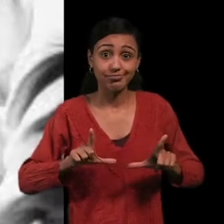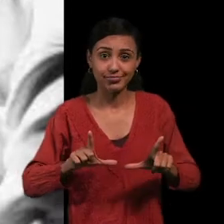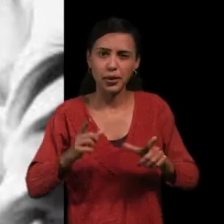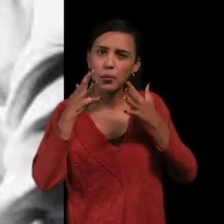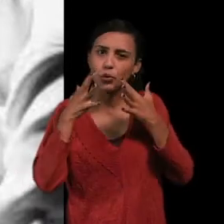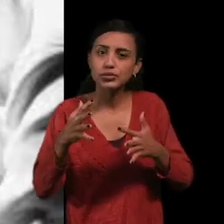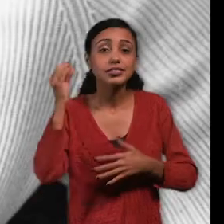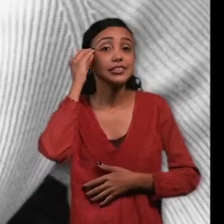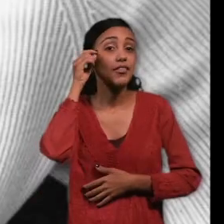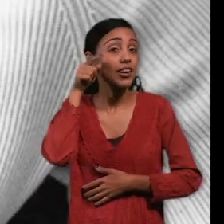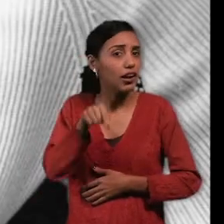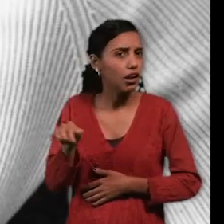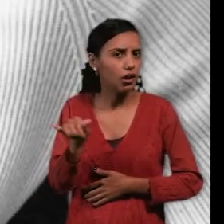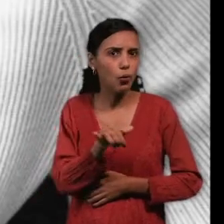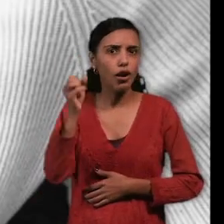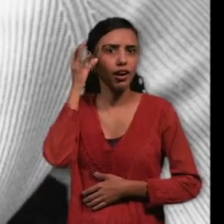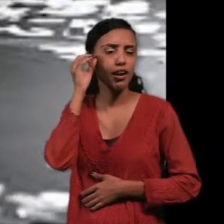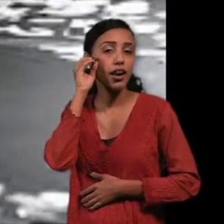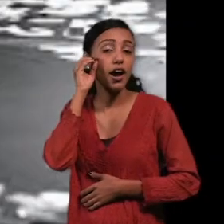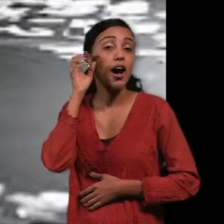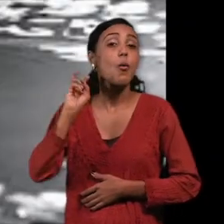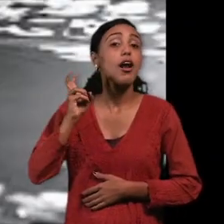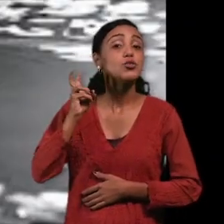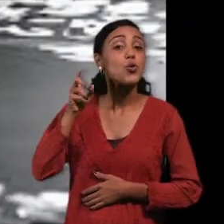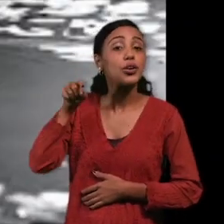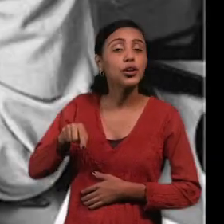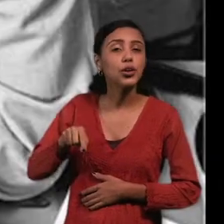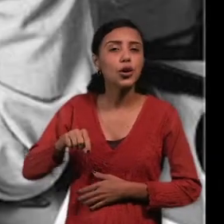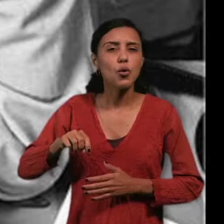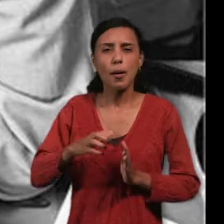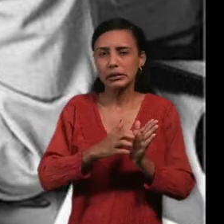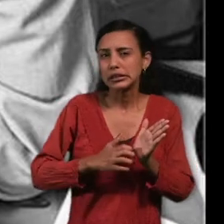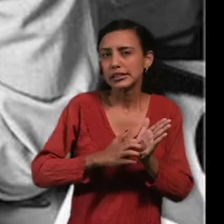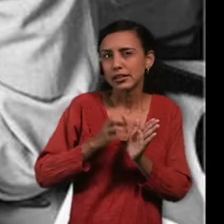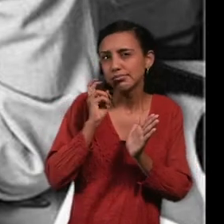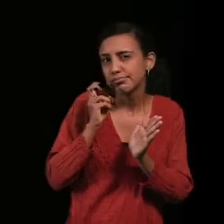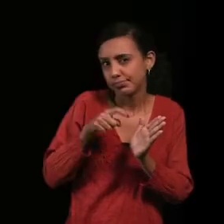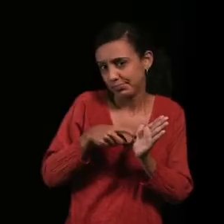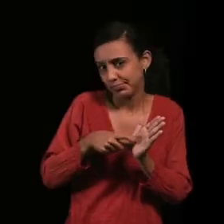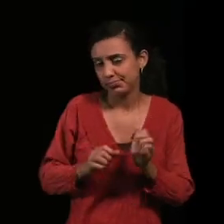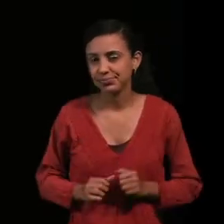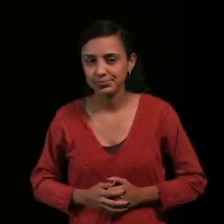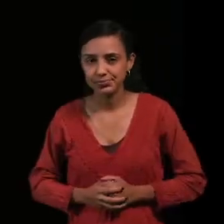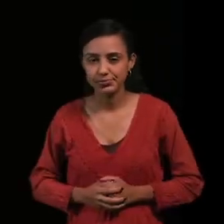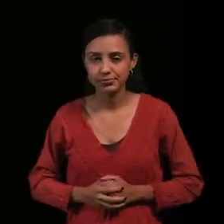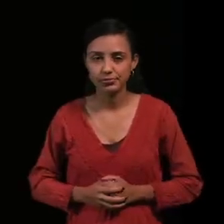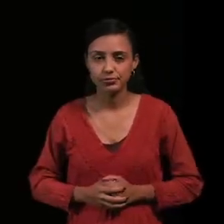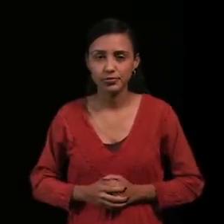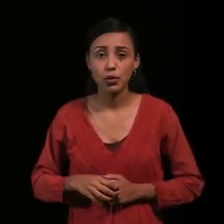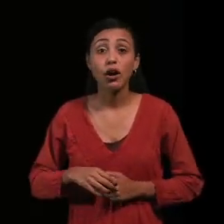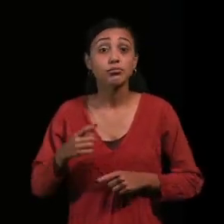importante reconocer que también experimentó con el sonido, al raspar sobre película para generarlo, sentando pautas